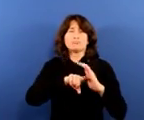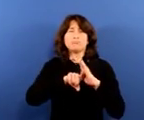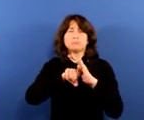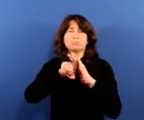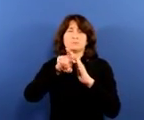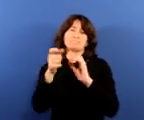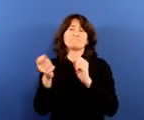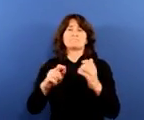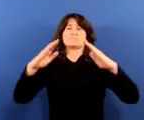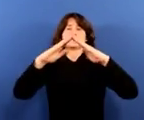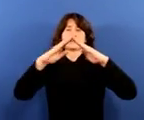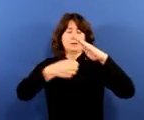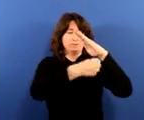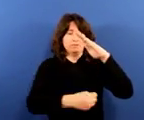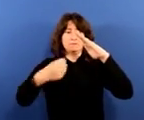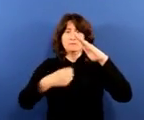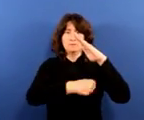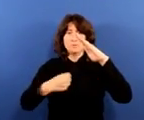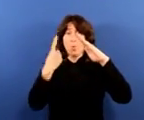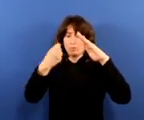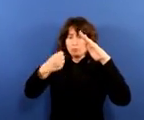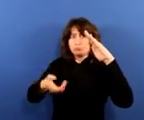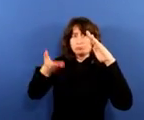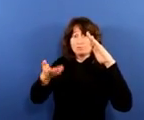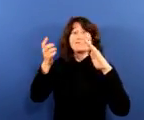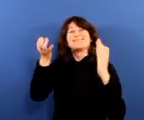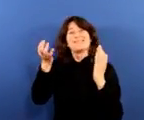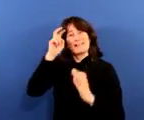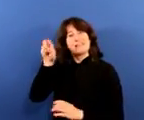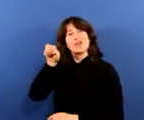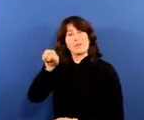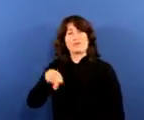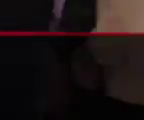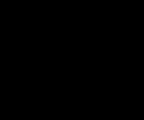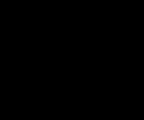universidad y de la ciencia es uno de los pilares que sustenta el desarrollo de cualquier país.